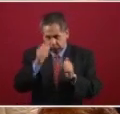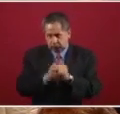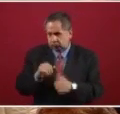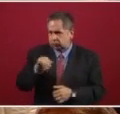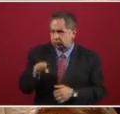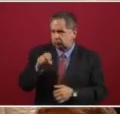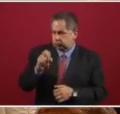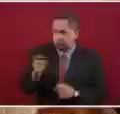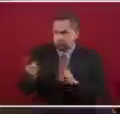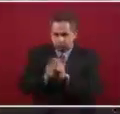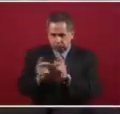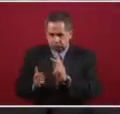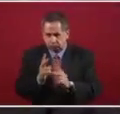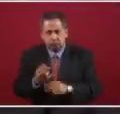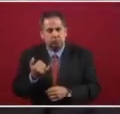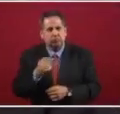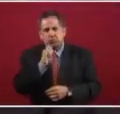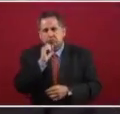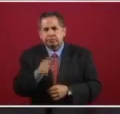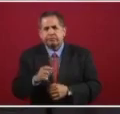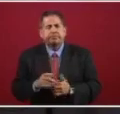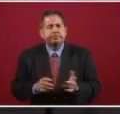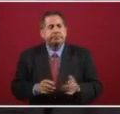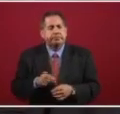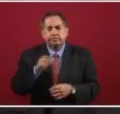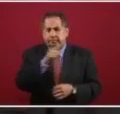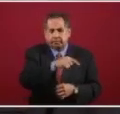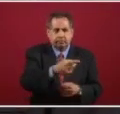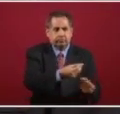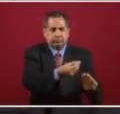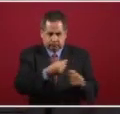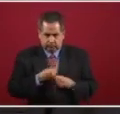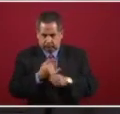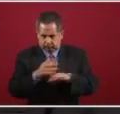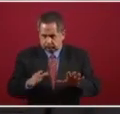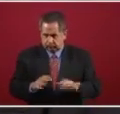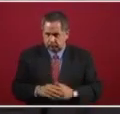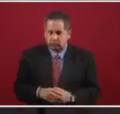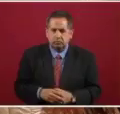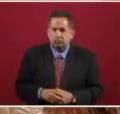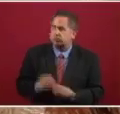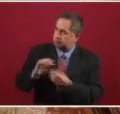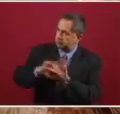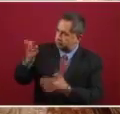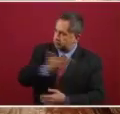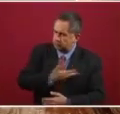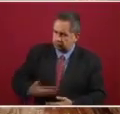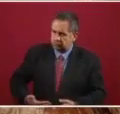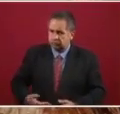Jesús y que él nos dé el informe. Muchas gracias, señor presidente.